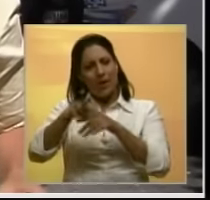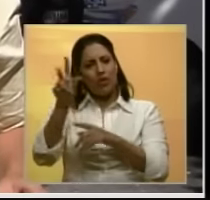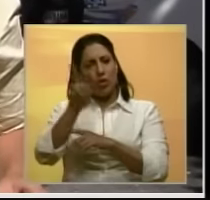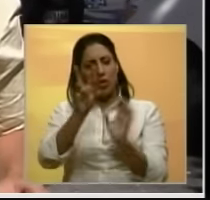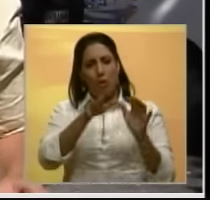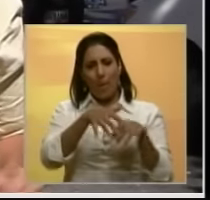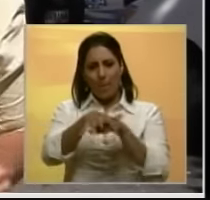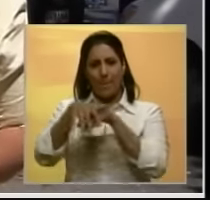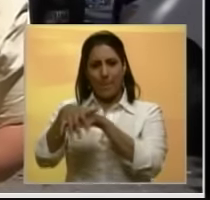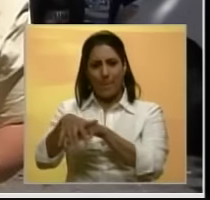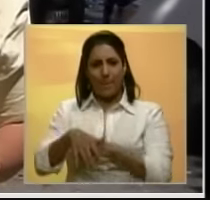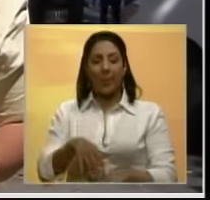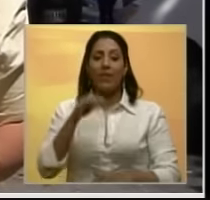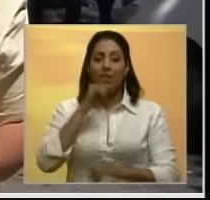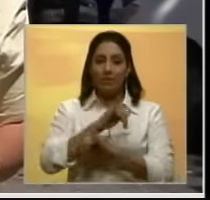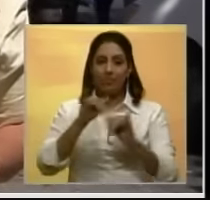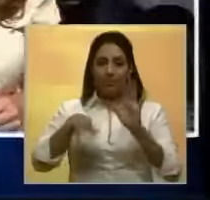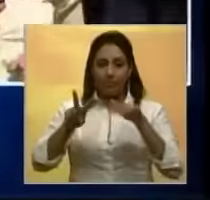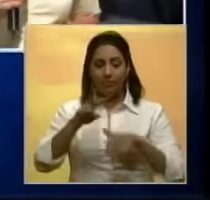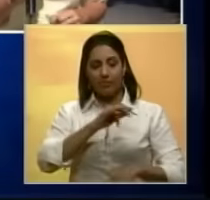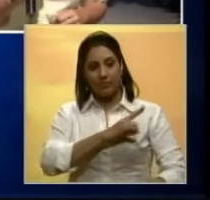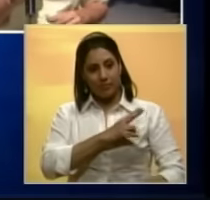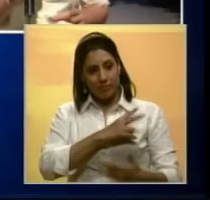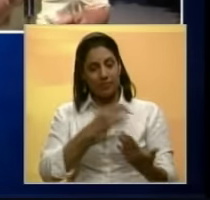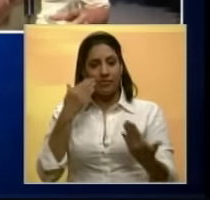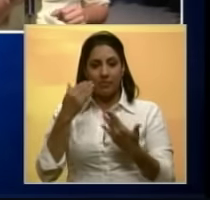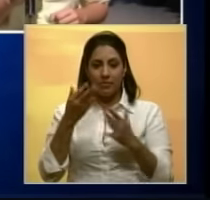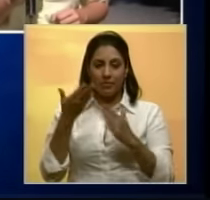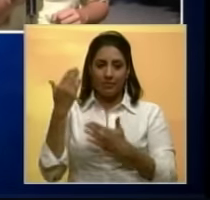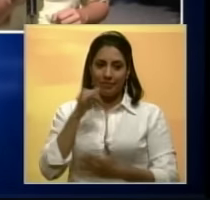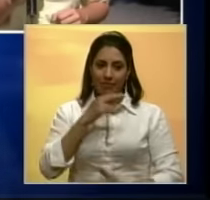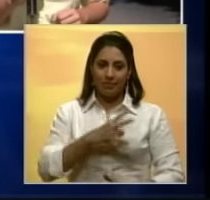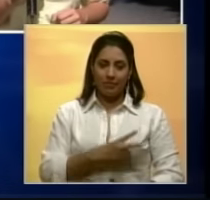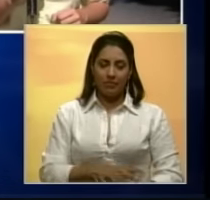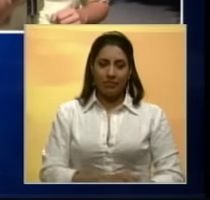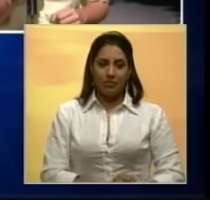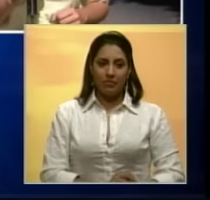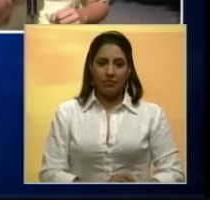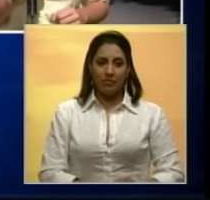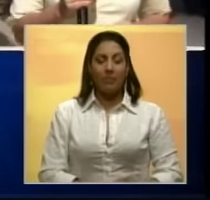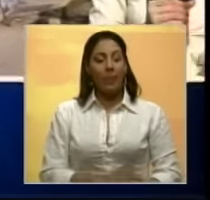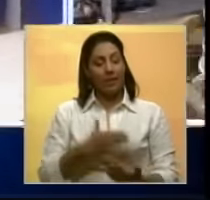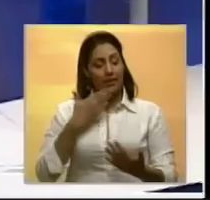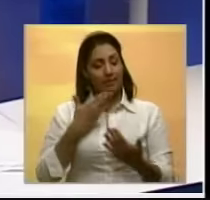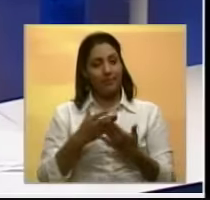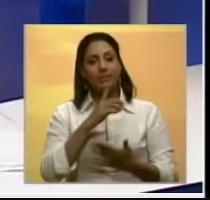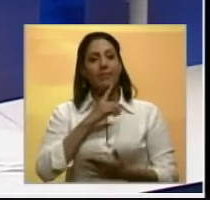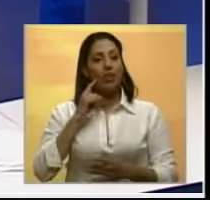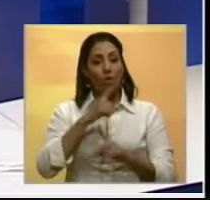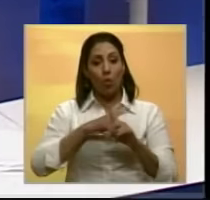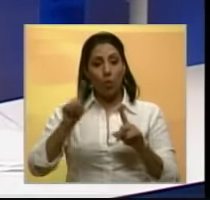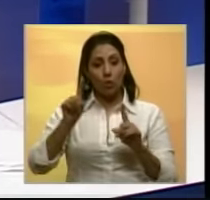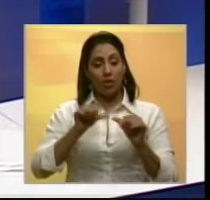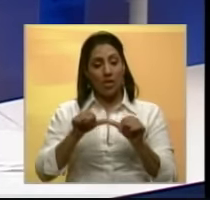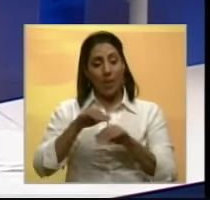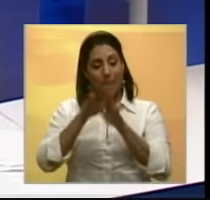ambas concentraciones. Esta es la información que podemos brindarles por los momentos. Continúen con más de Noticiero Venevisión. Muchísimas gracias, Diana. Continuamos. El Ministerio de Educación